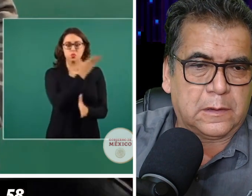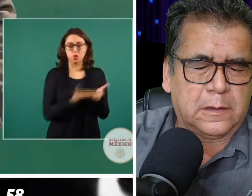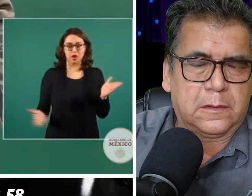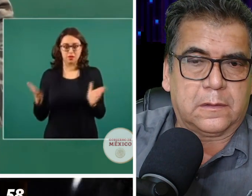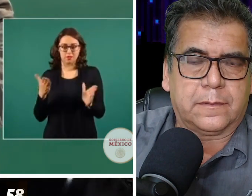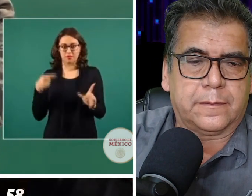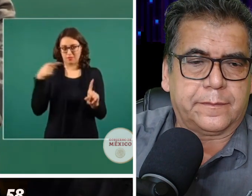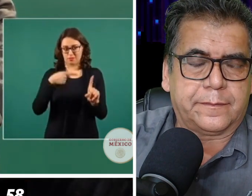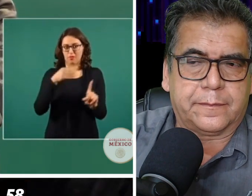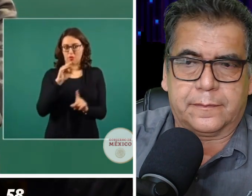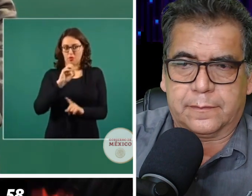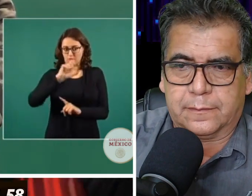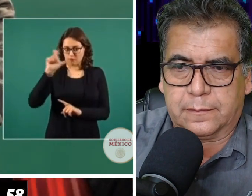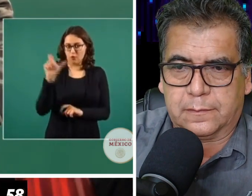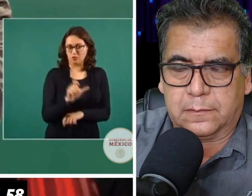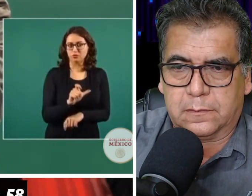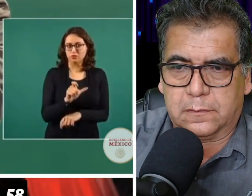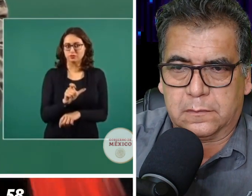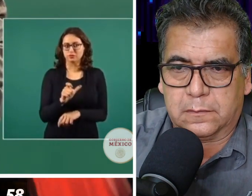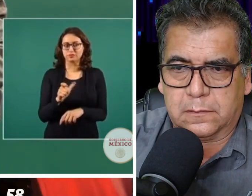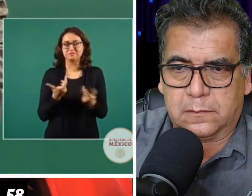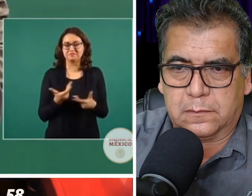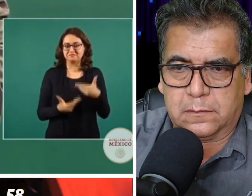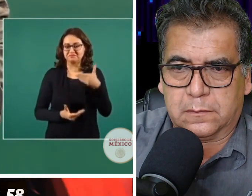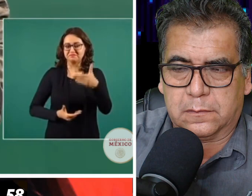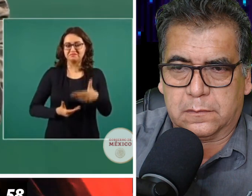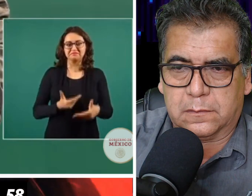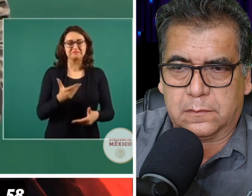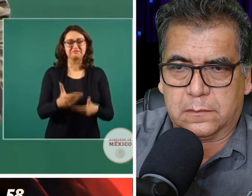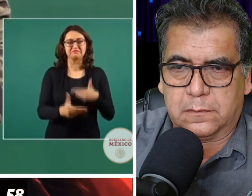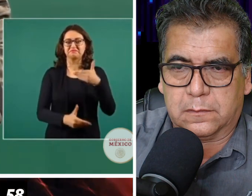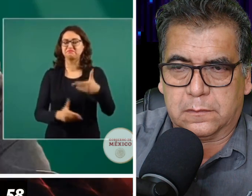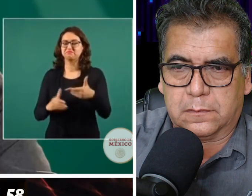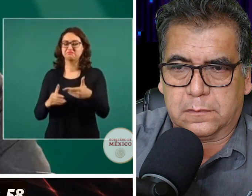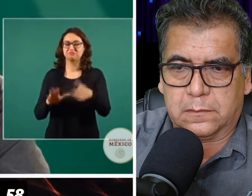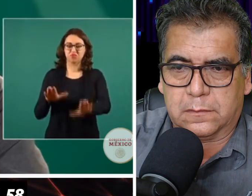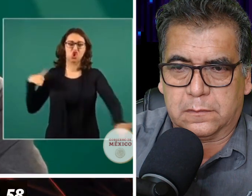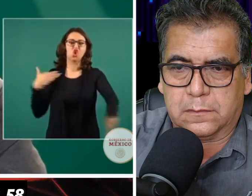está actuando como traidor a la democracia.